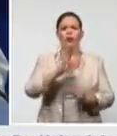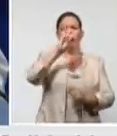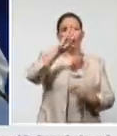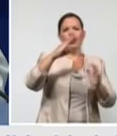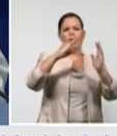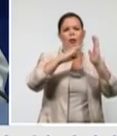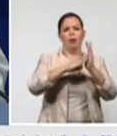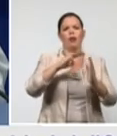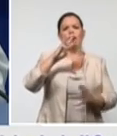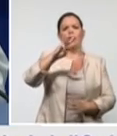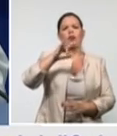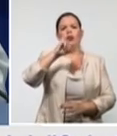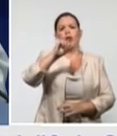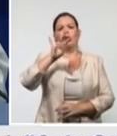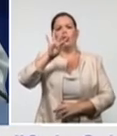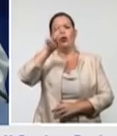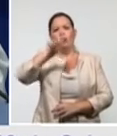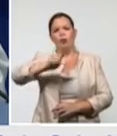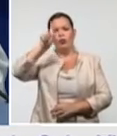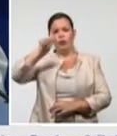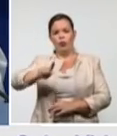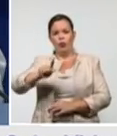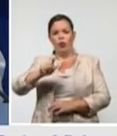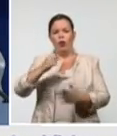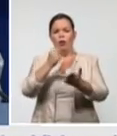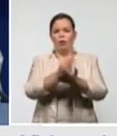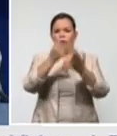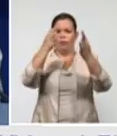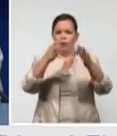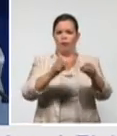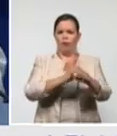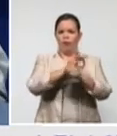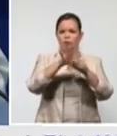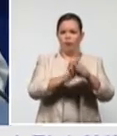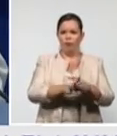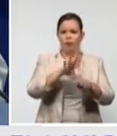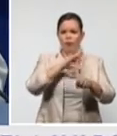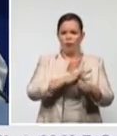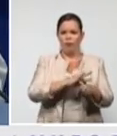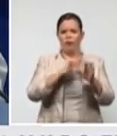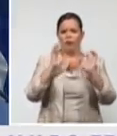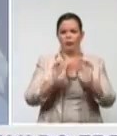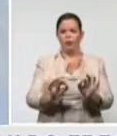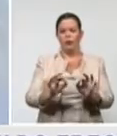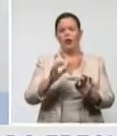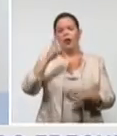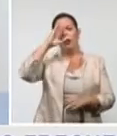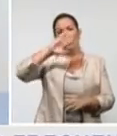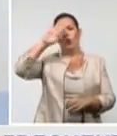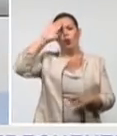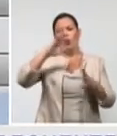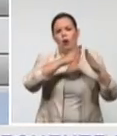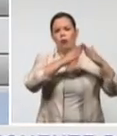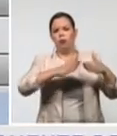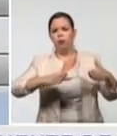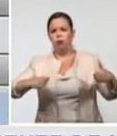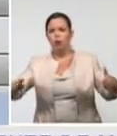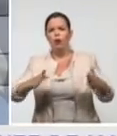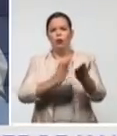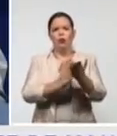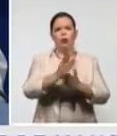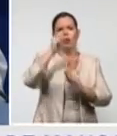3.364 casos diagnosticados con la enfermedad, con la COVID-19 en Cuba, se mantienen